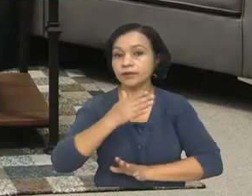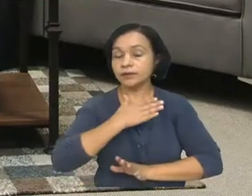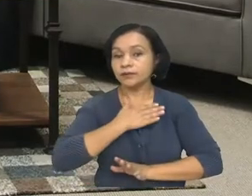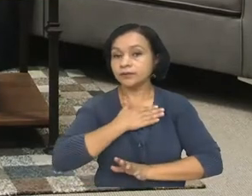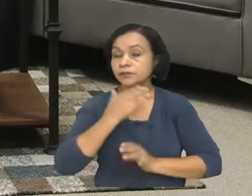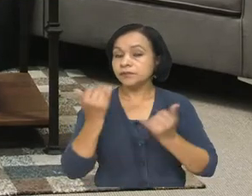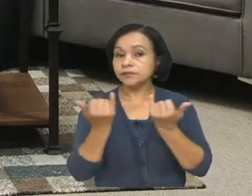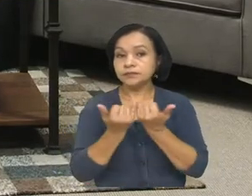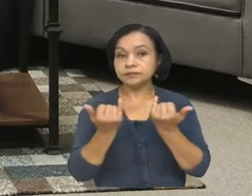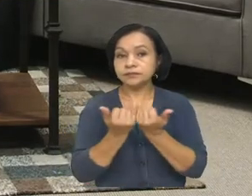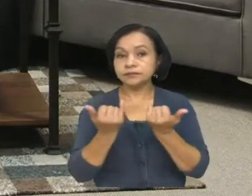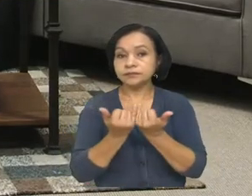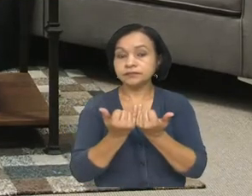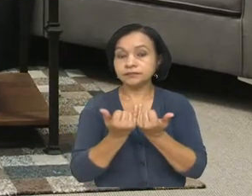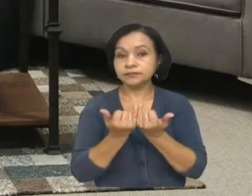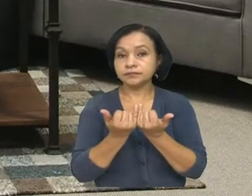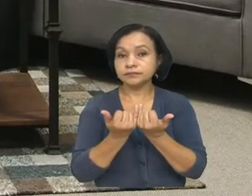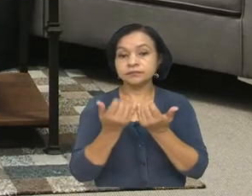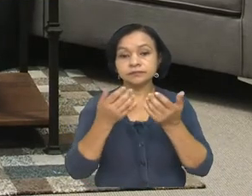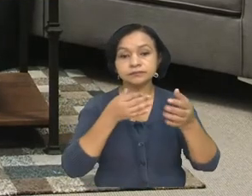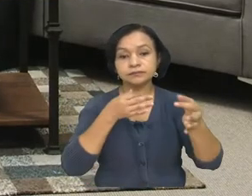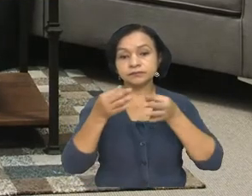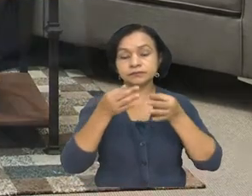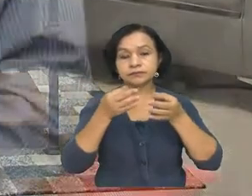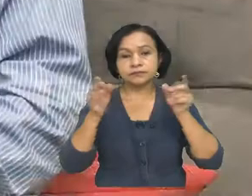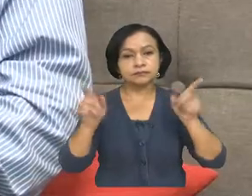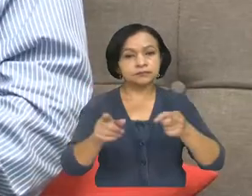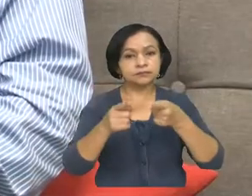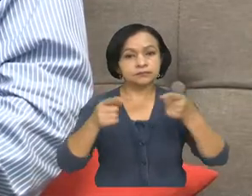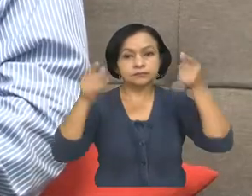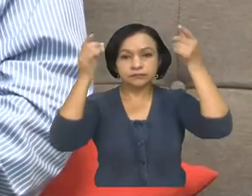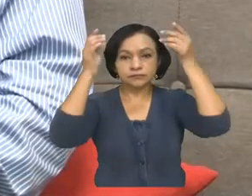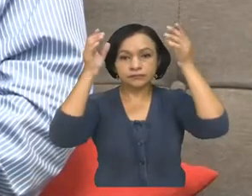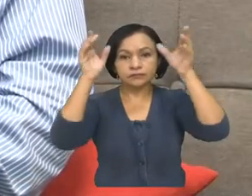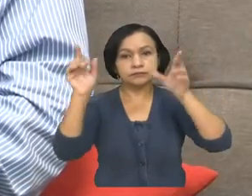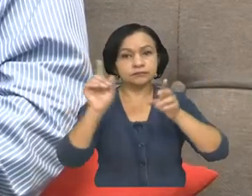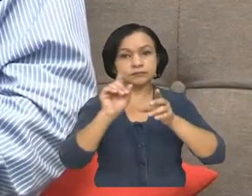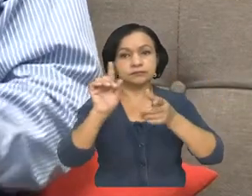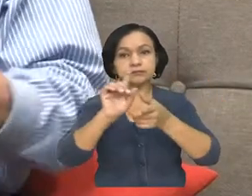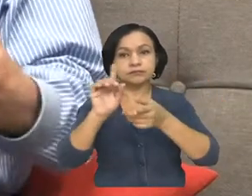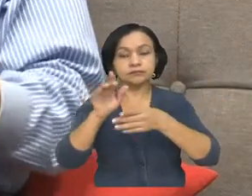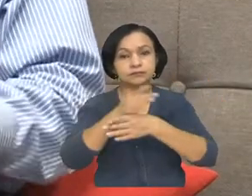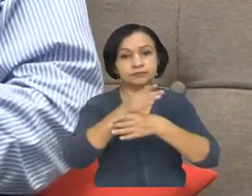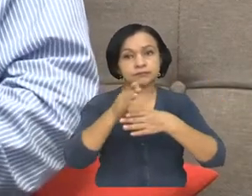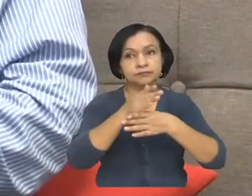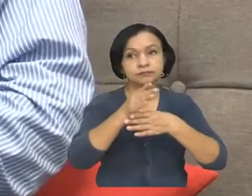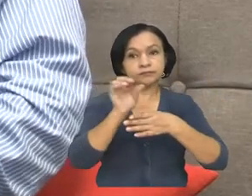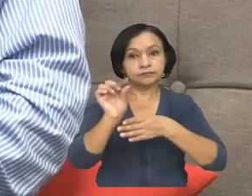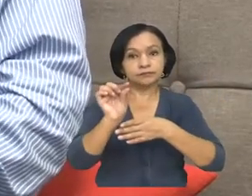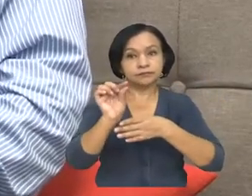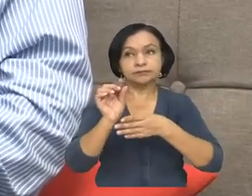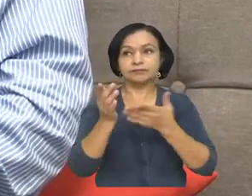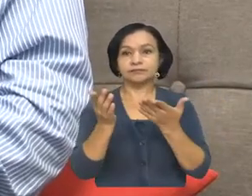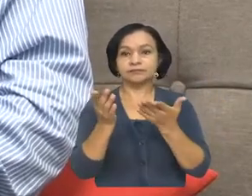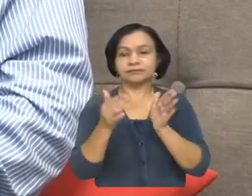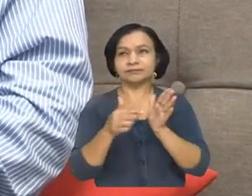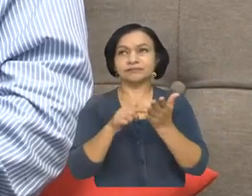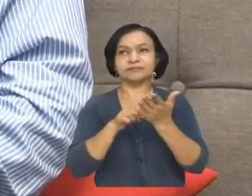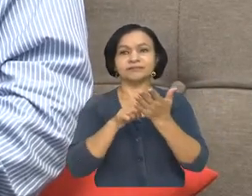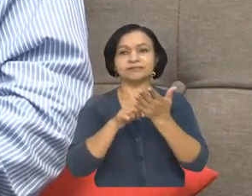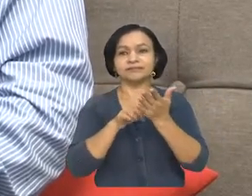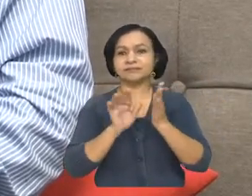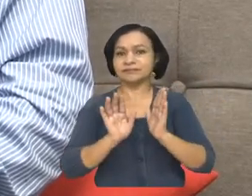hablar de algo que no es música, cultura, el ambiente pues artístico es un poco extraño, ¿no? Claro.